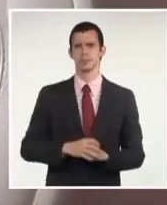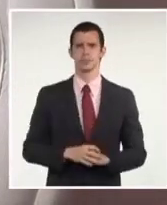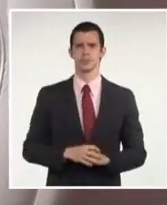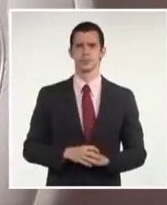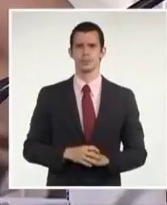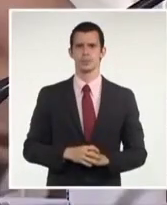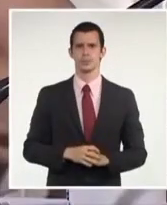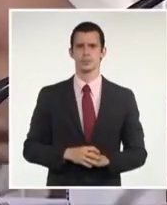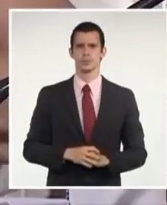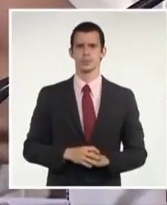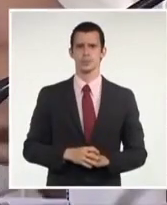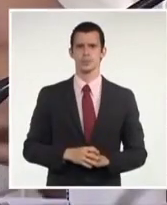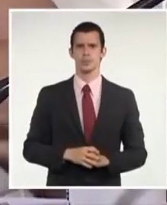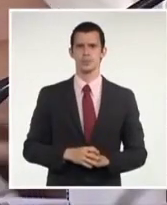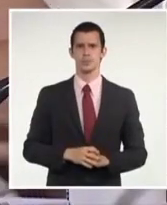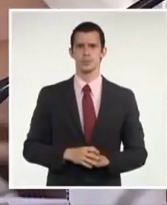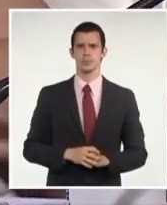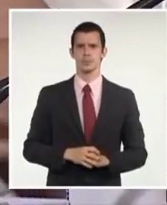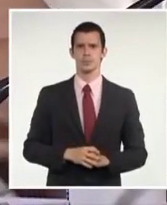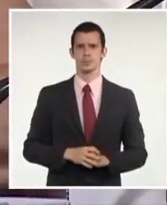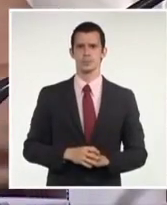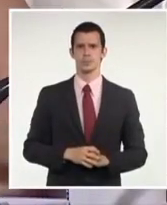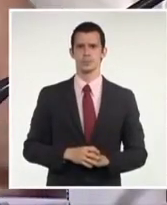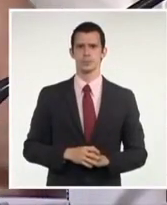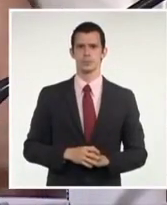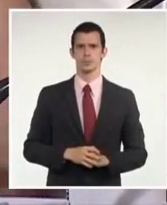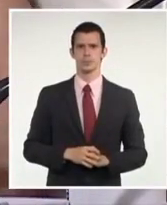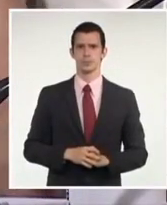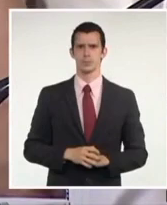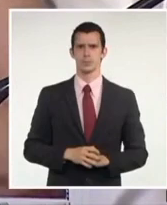virus. Entonces, la siguiente diapositiva,